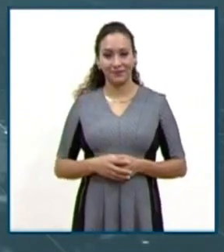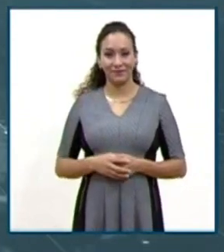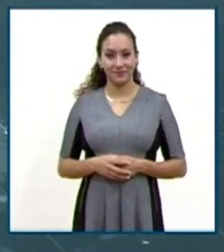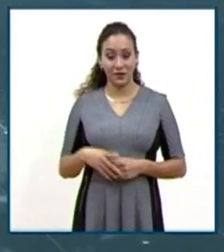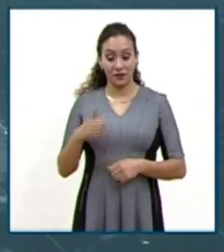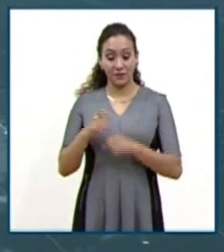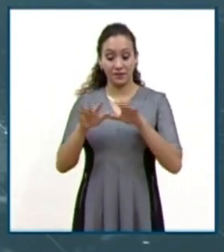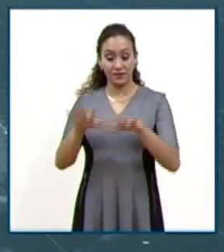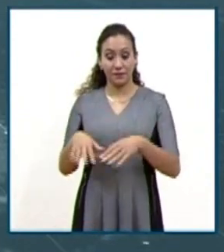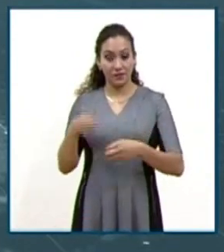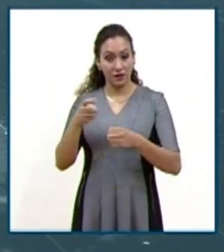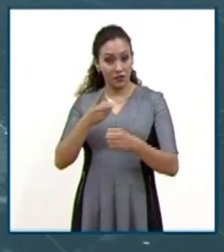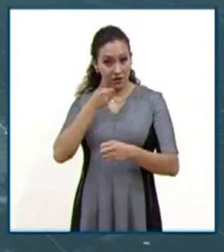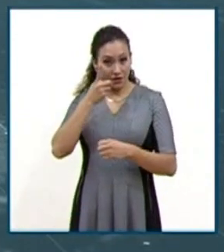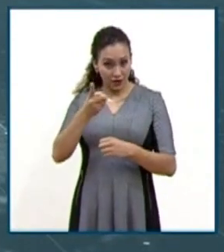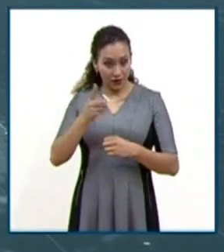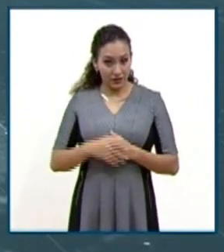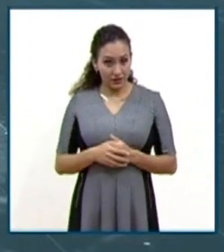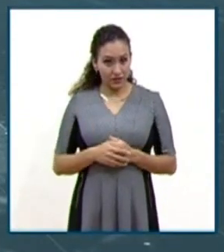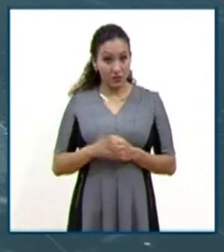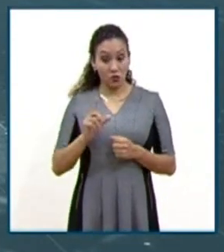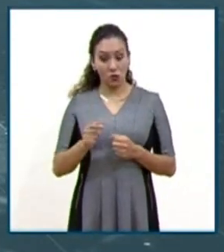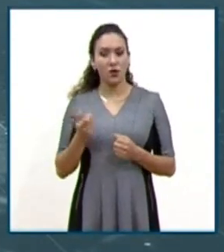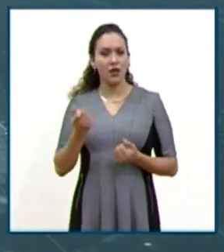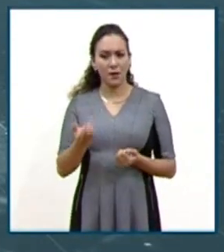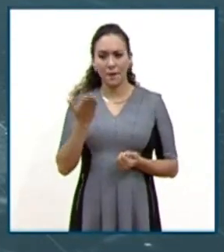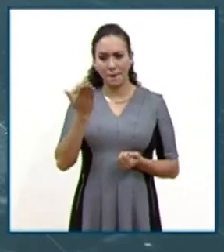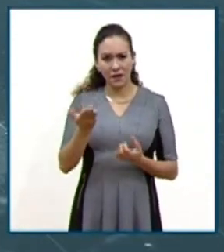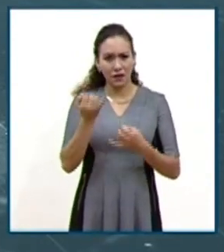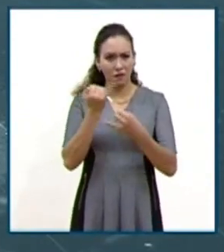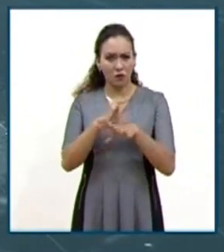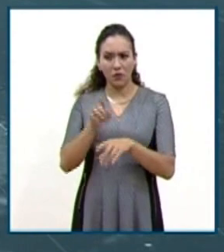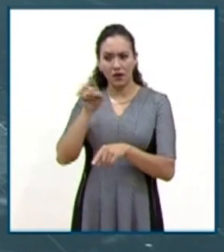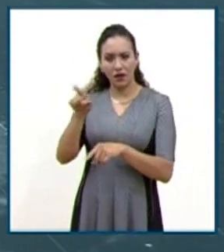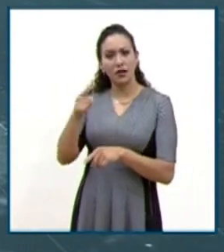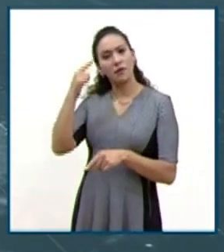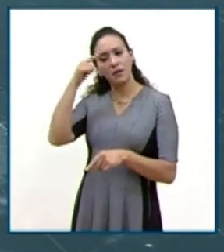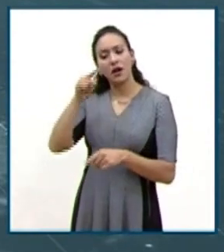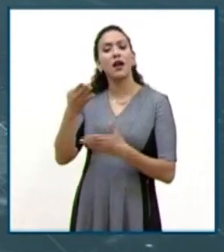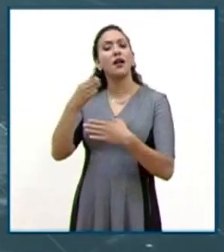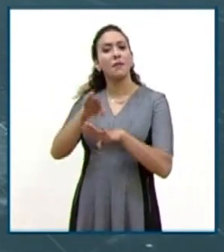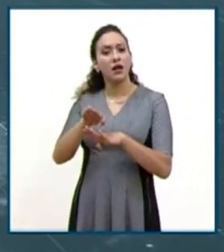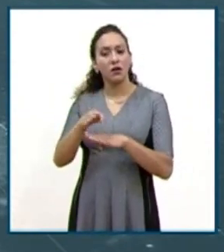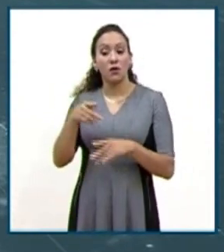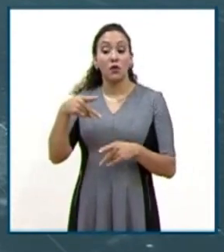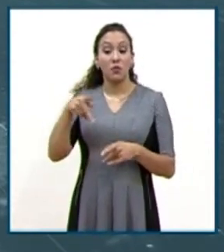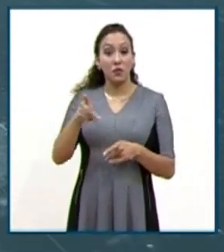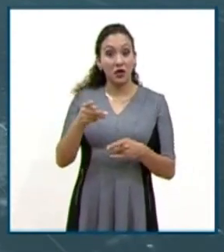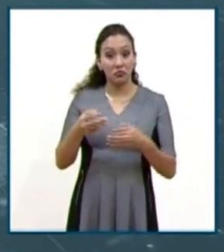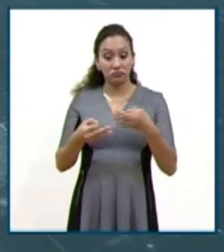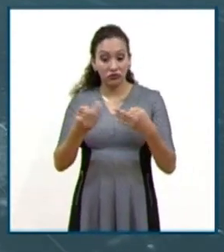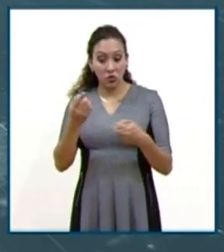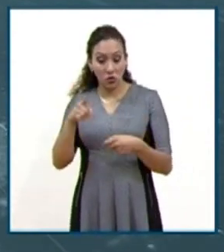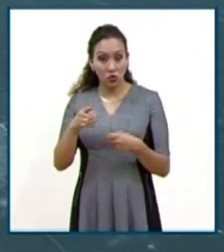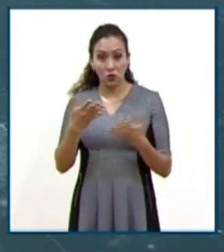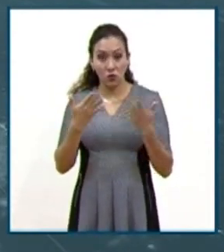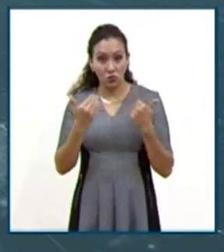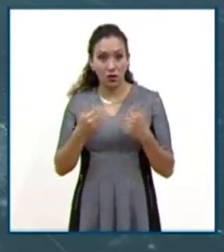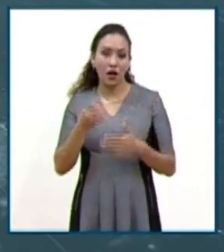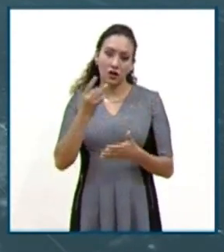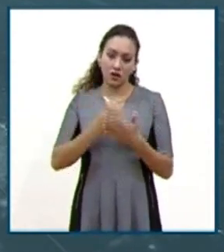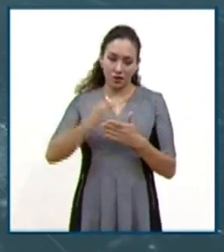Primera Sala determinó que la posibilidad de solicitar información bancaria sin control judicial es solo para revisar el cumplimiento